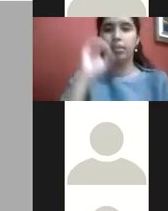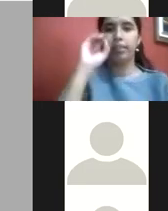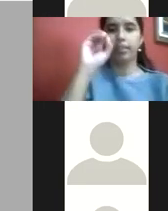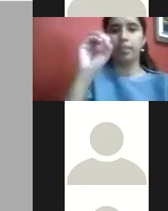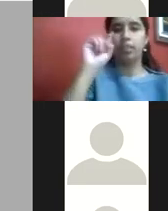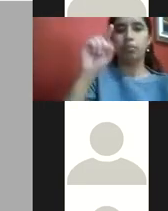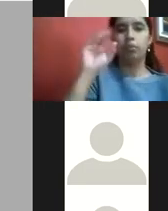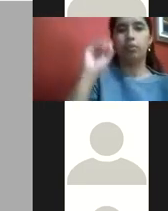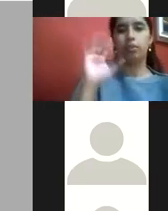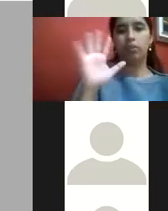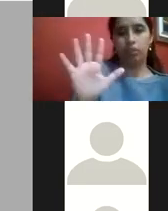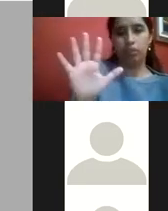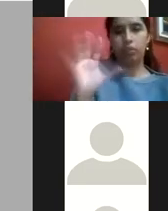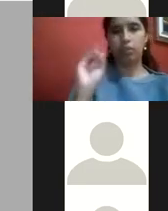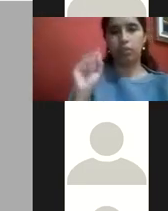0.05.